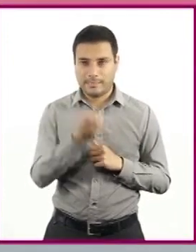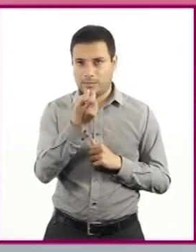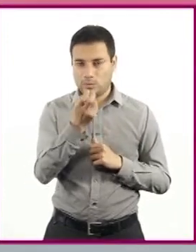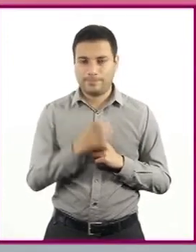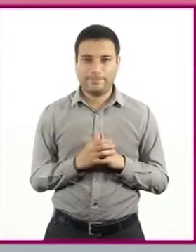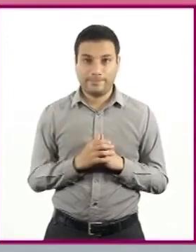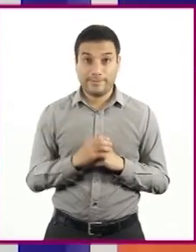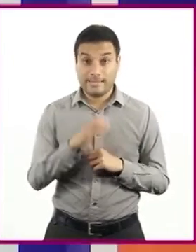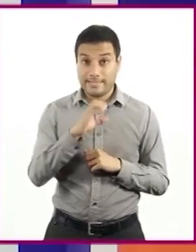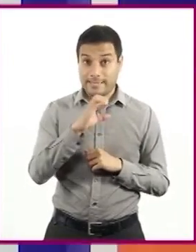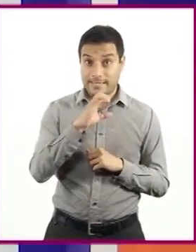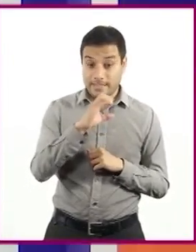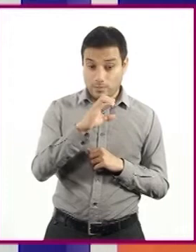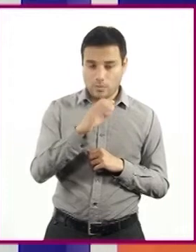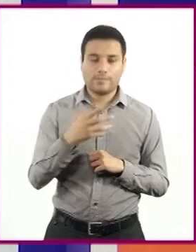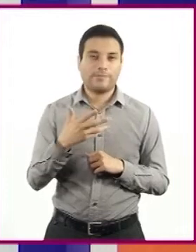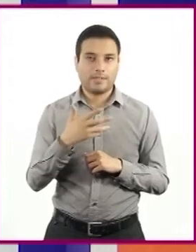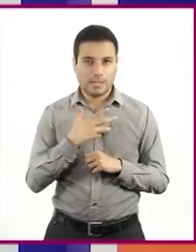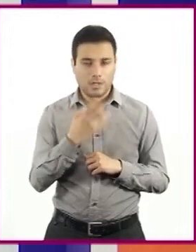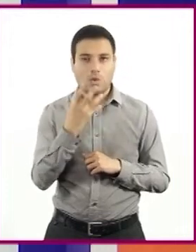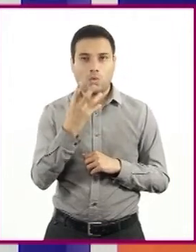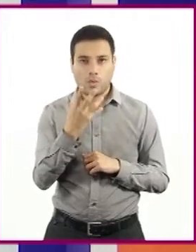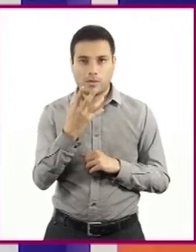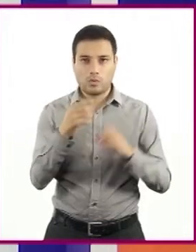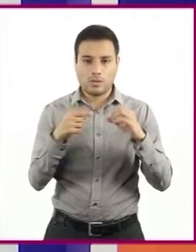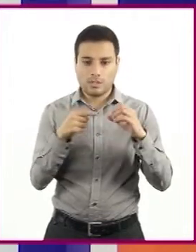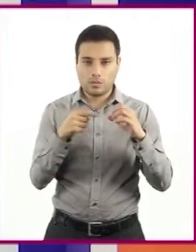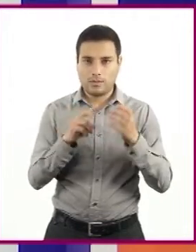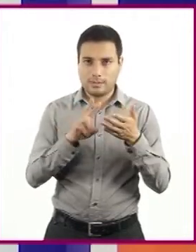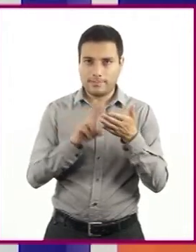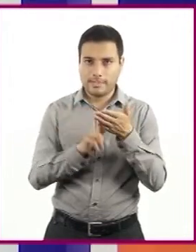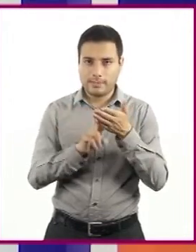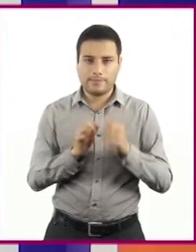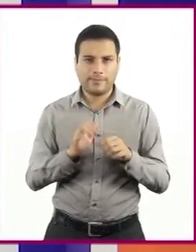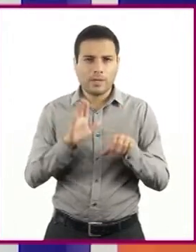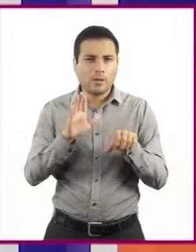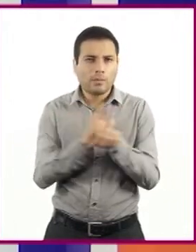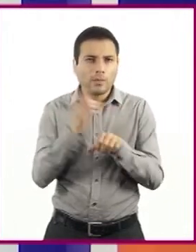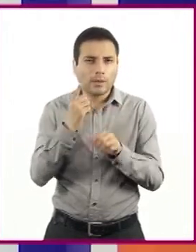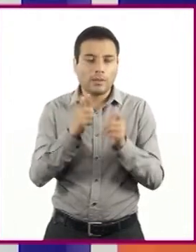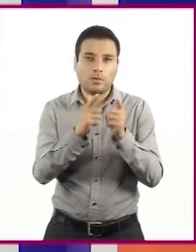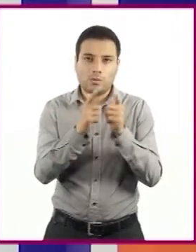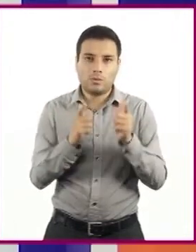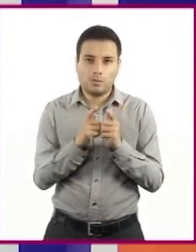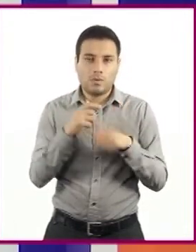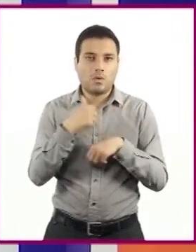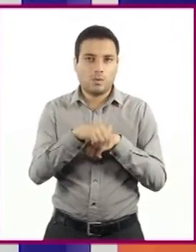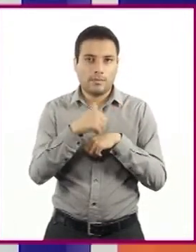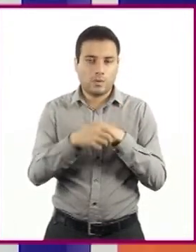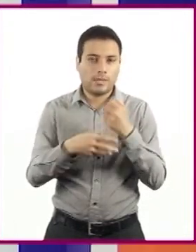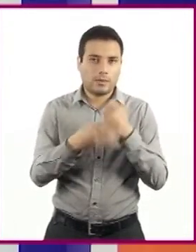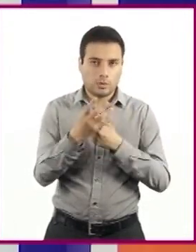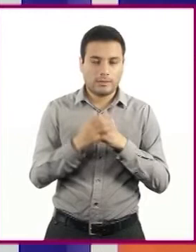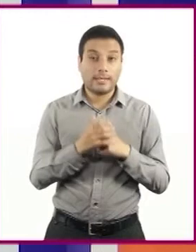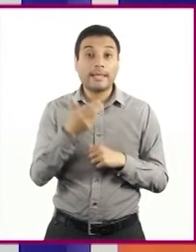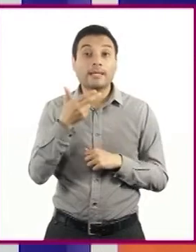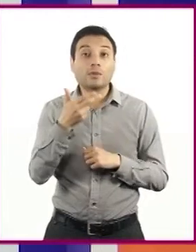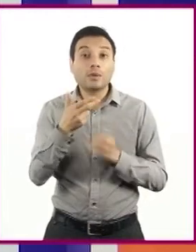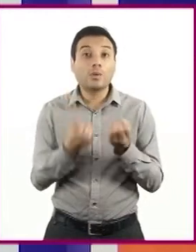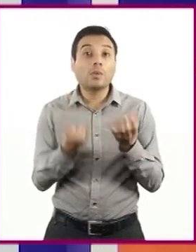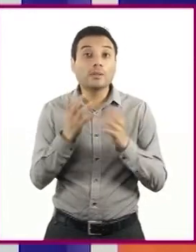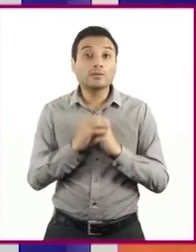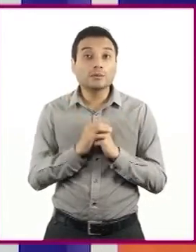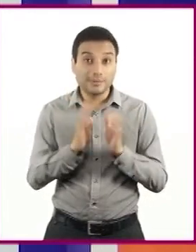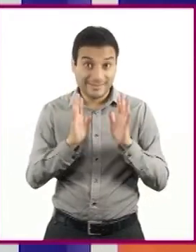el carbono tiene 4 electrones de valencia por estar en el grupo 14 de la tabla periódica, y el hidrógeno, ¿ya